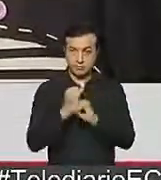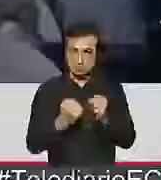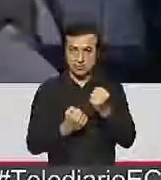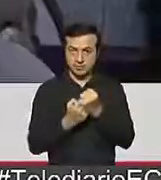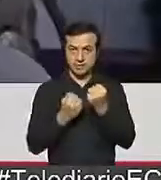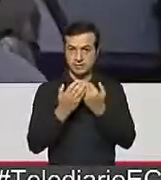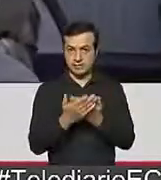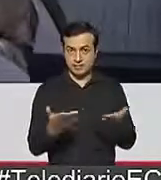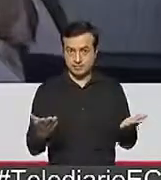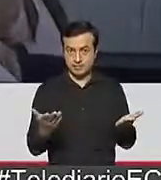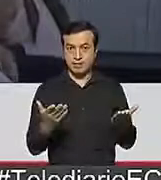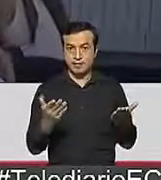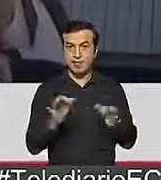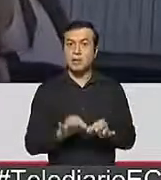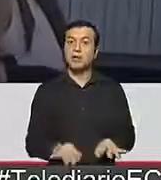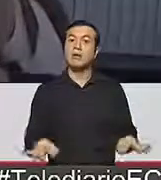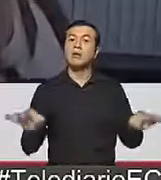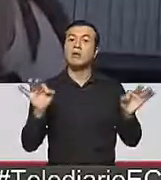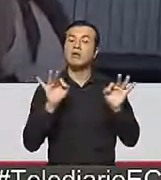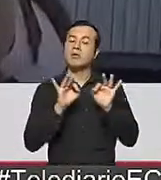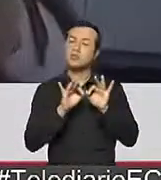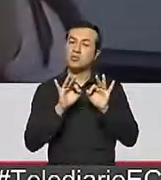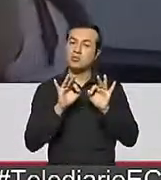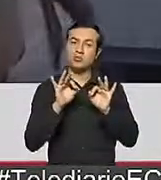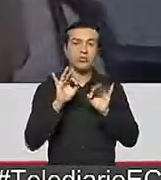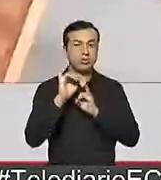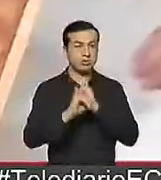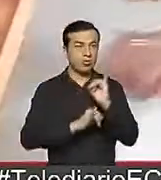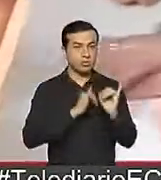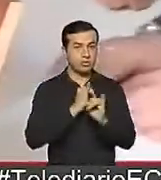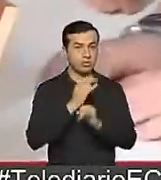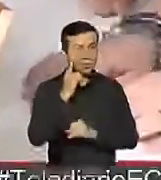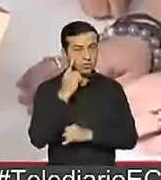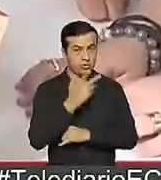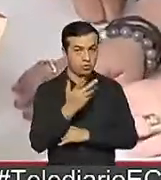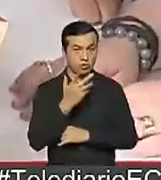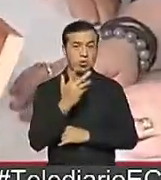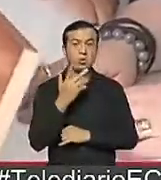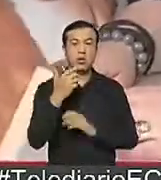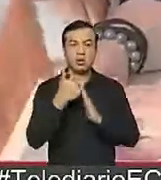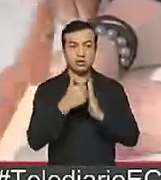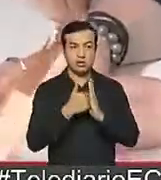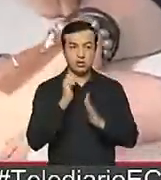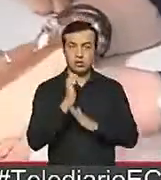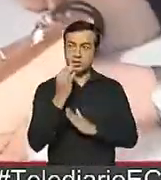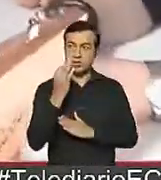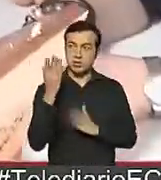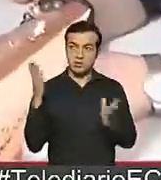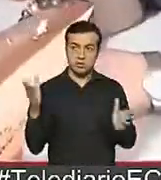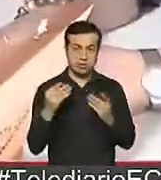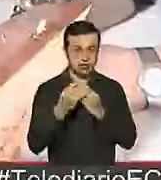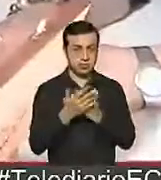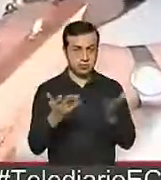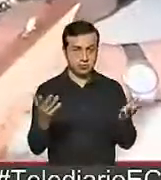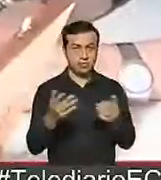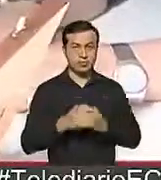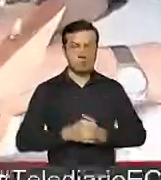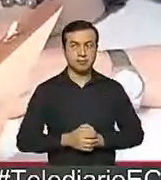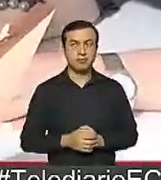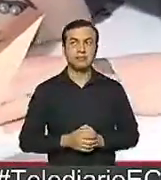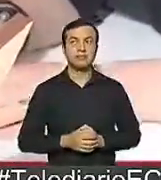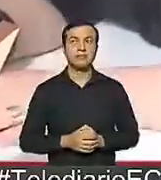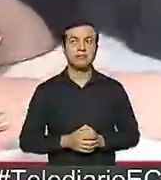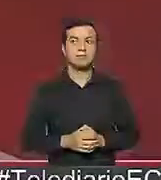internacional. Subraya la importancia de valorizar a nivel internacional a la artesanía ecuatoriana. Juan Carlos Figueroa,